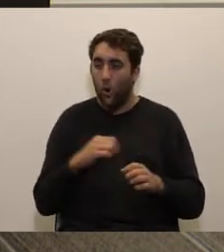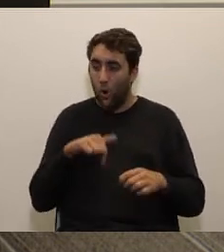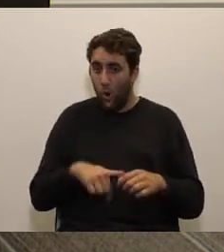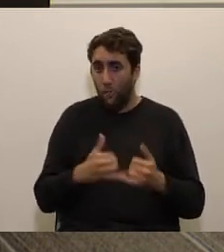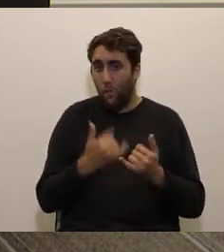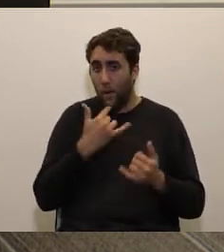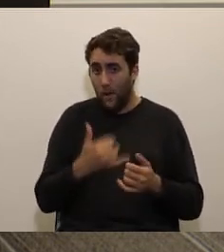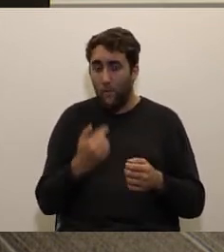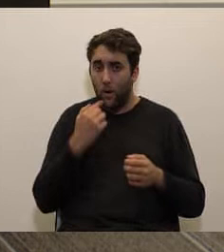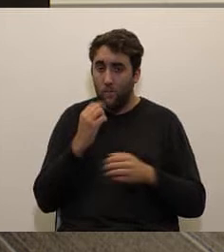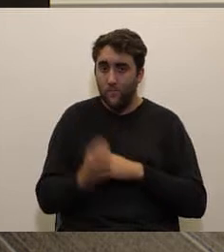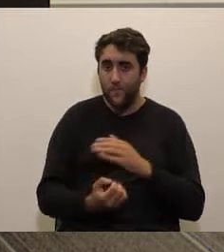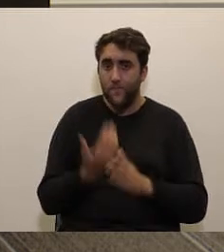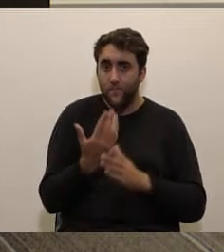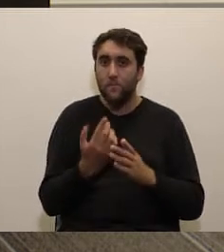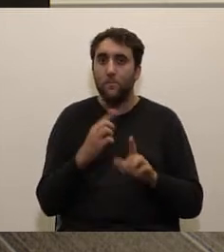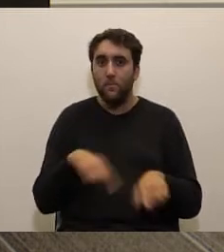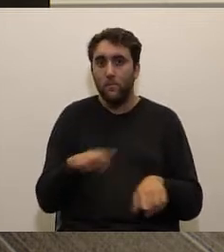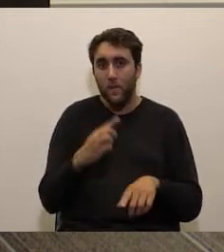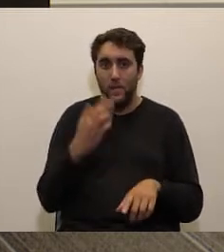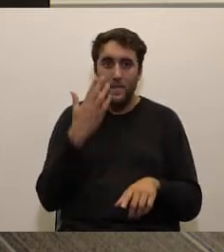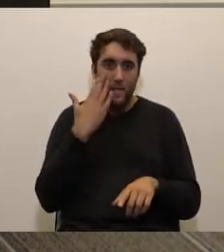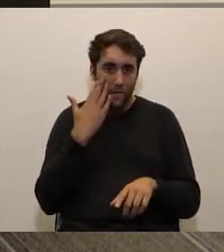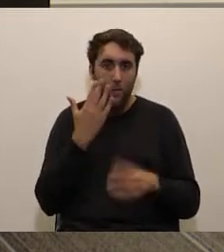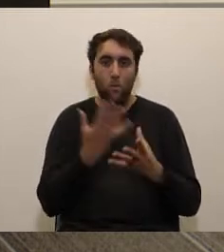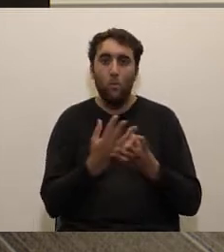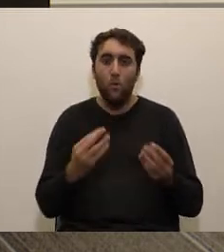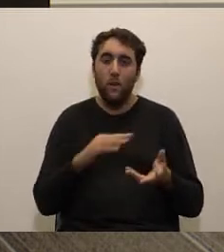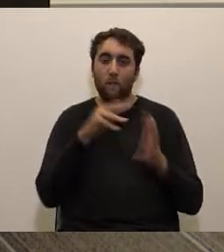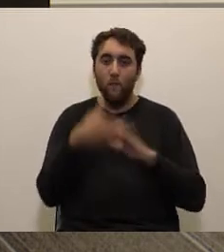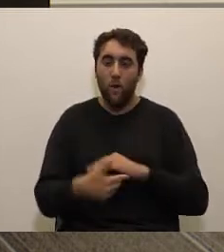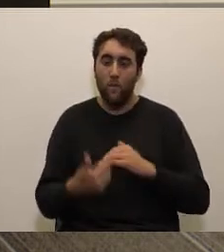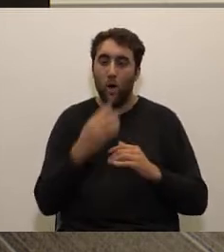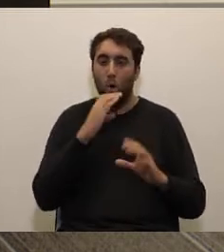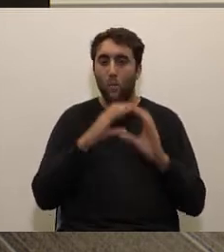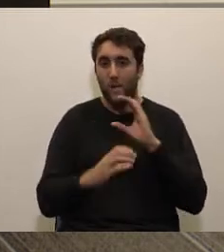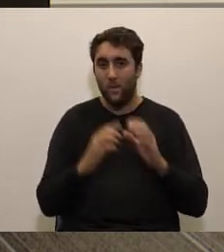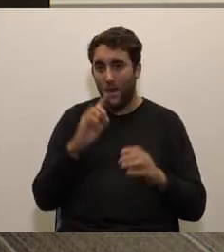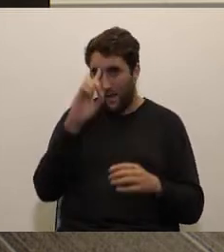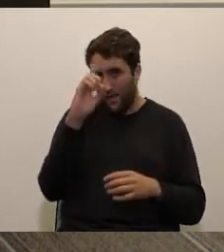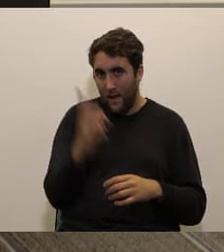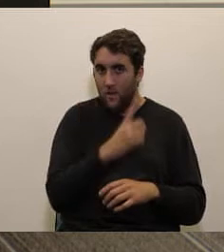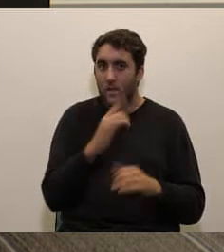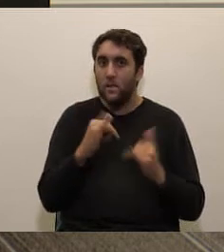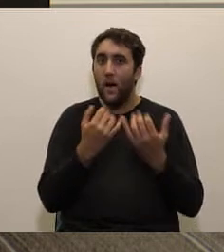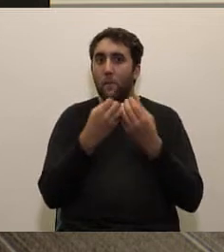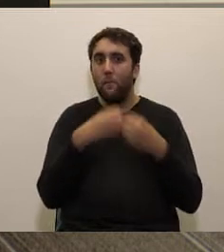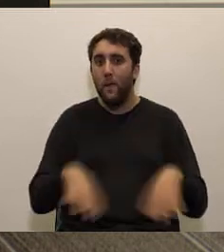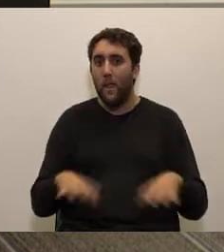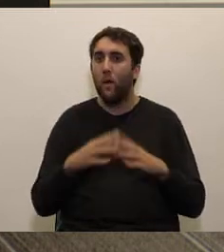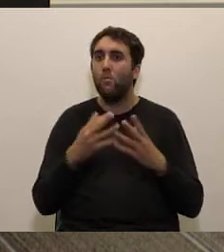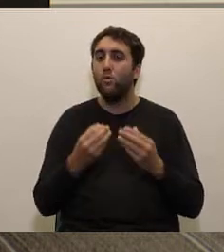hoy, sino que hay consecuencias que, bueno, ustedes lo deben saber también, pero hay muchos medios de comunicación internacionales que han perdido parte de su